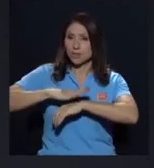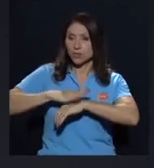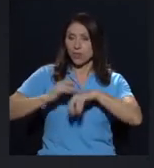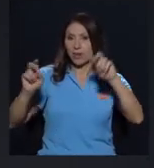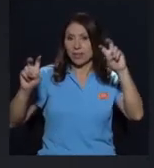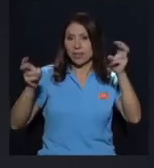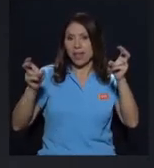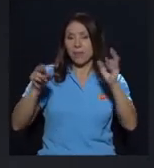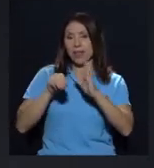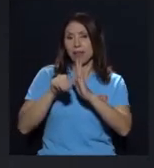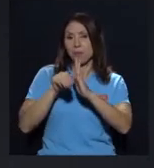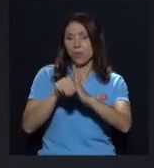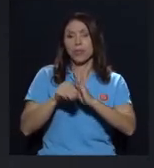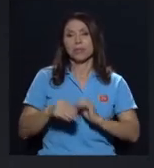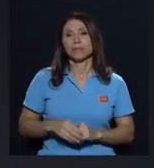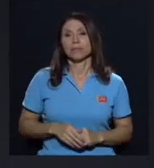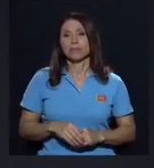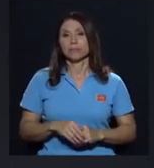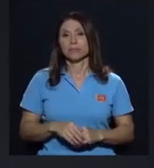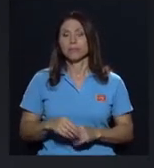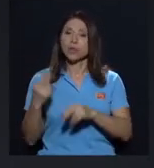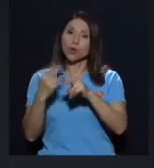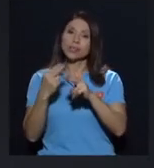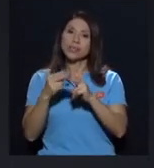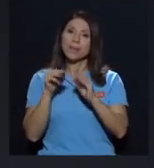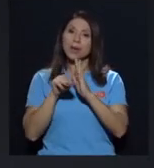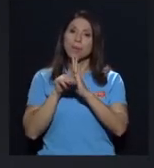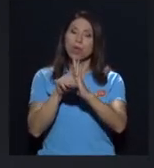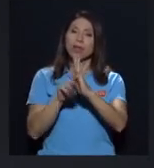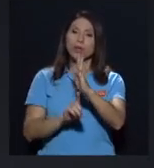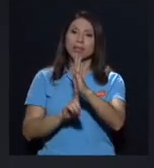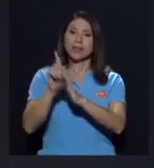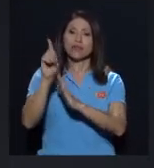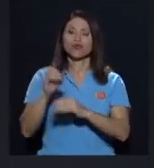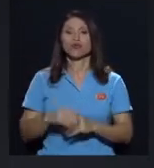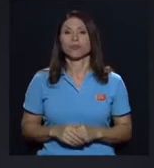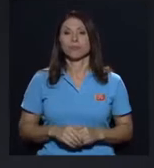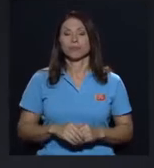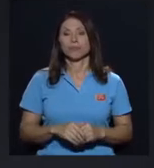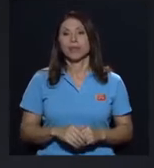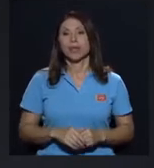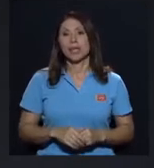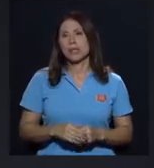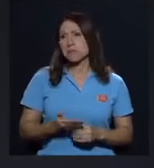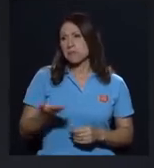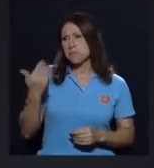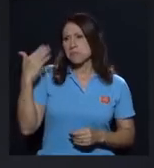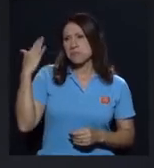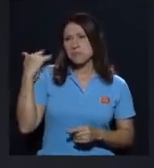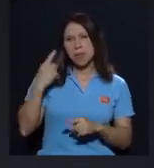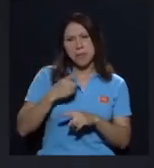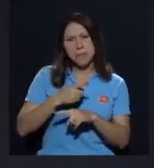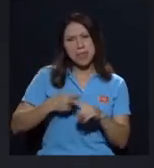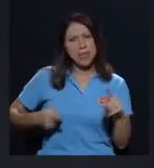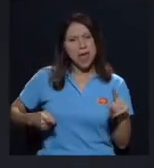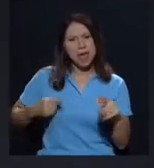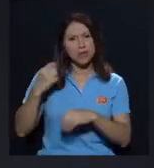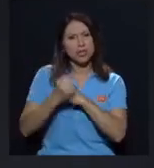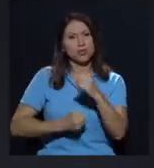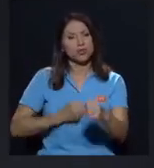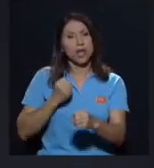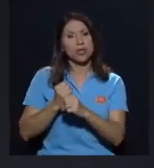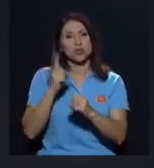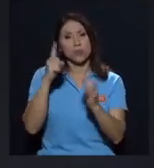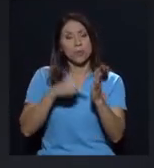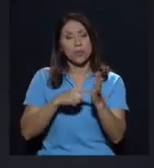modelo del modelo de desarrollo que allá a mediados de los 80 del siglo